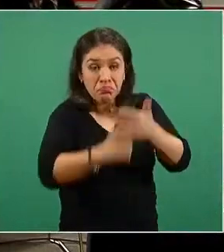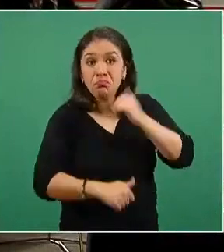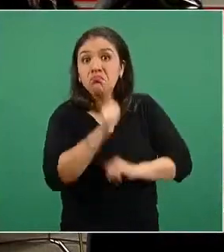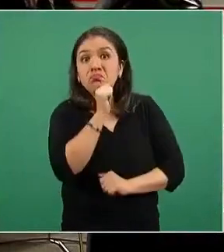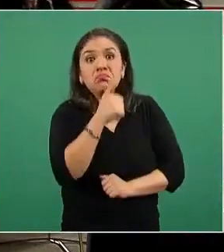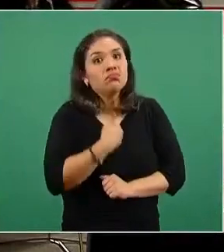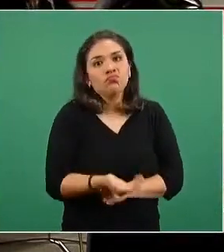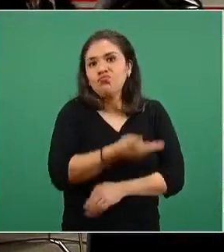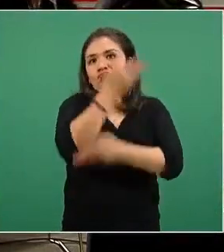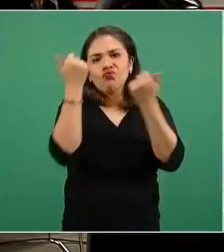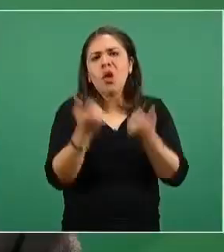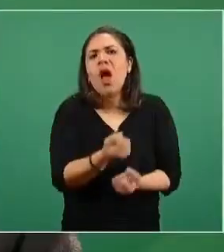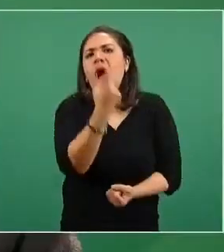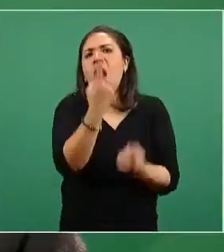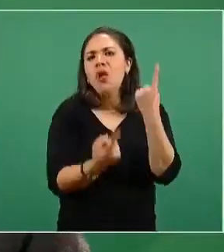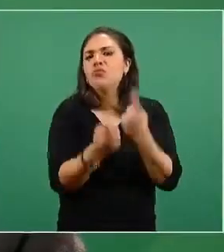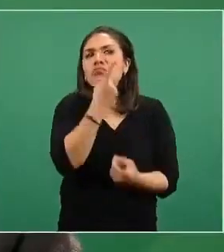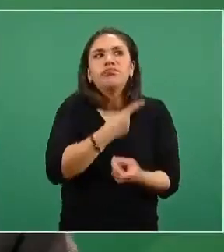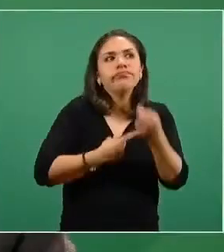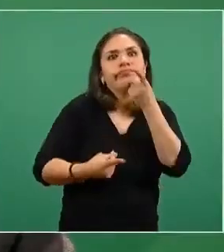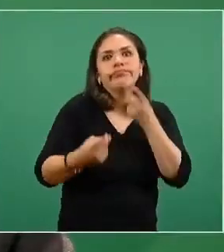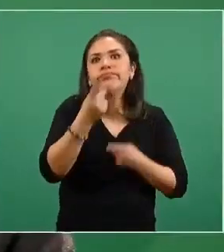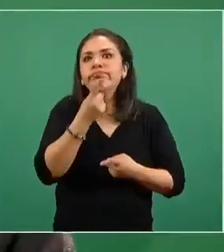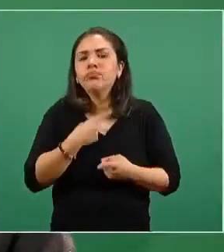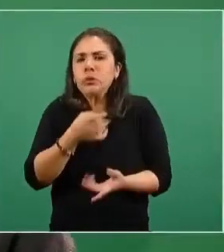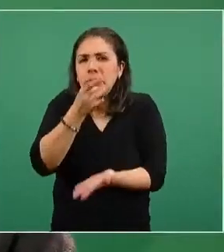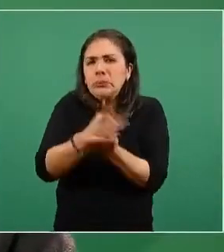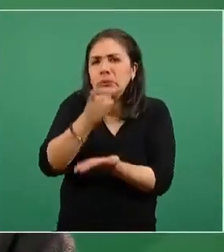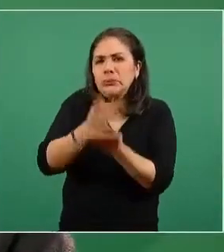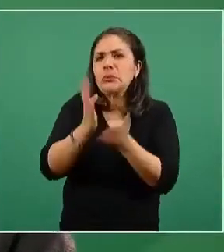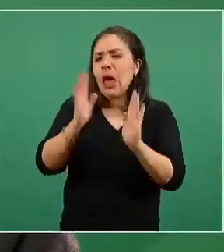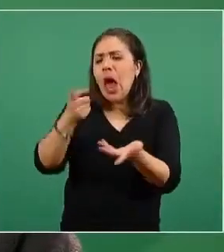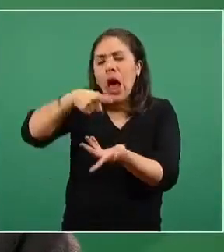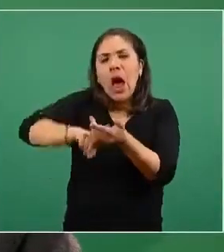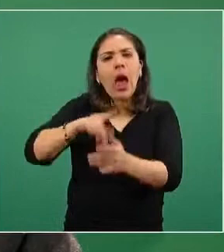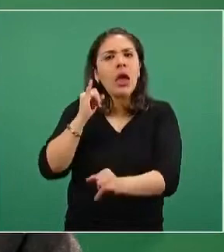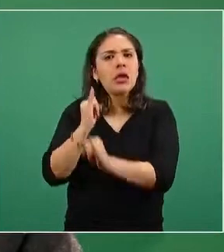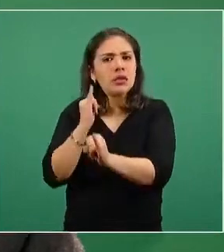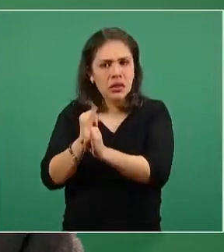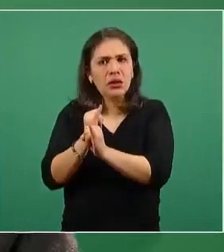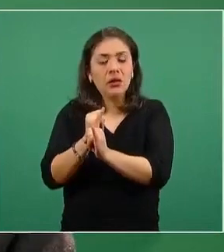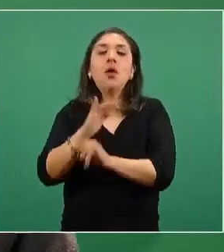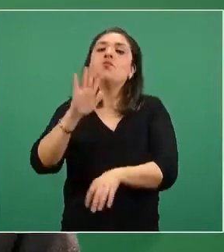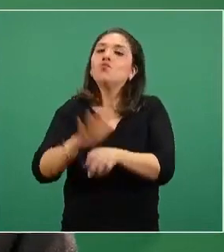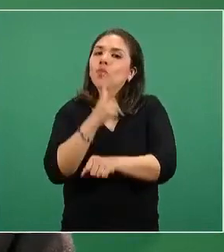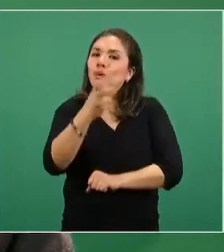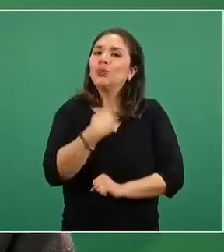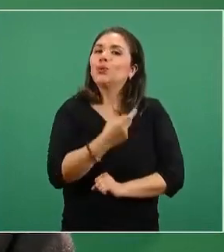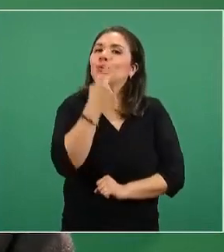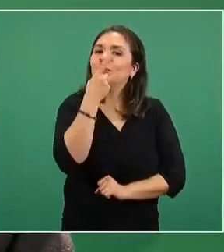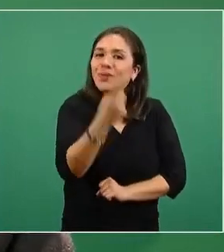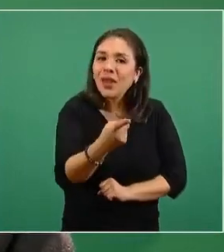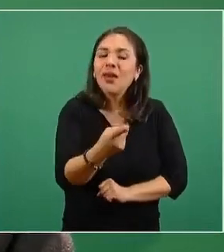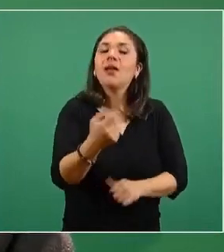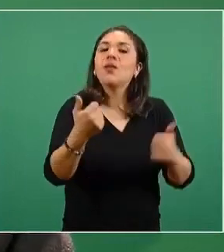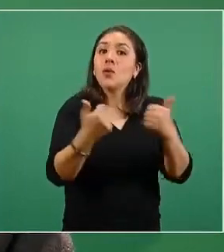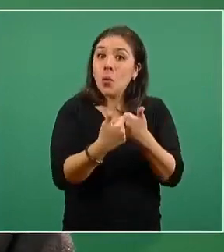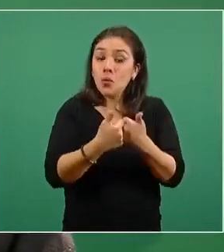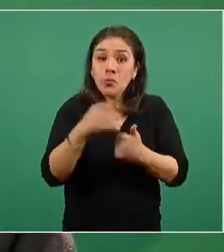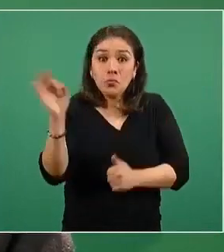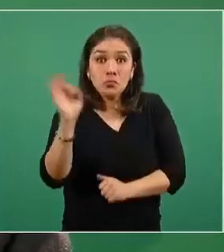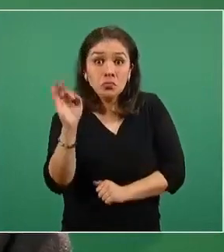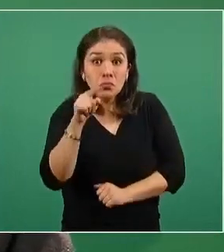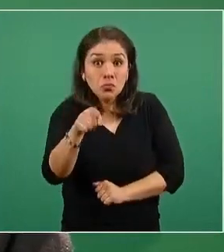simplemente recibimos algunas denuncias generales, otras las detectamos a través de las redes sociales, y por eso le decimos directamente con la mayor